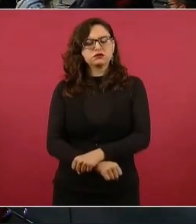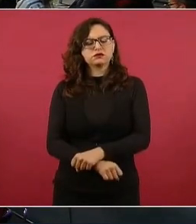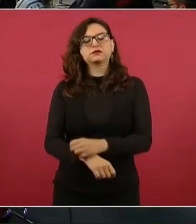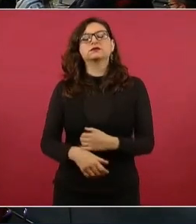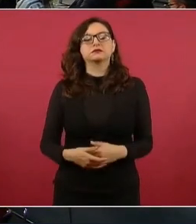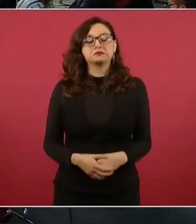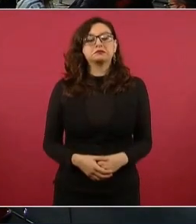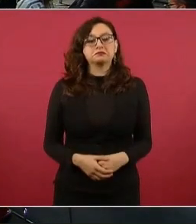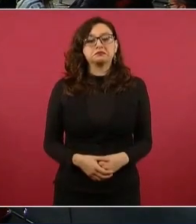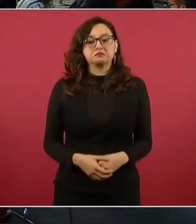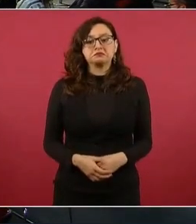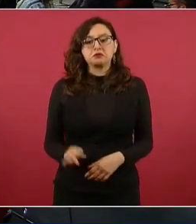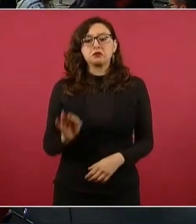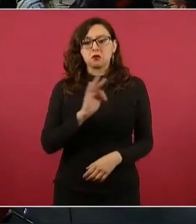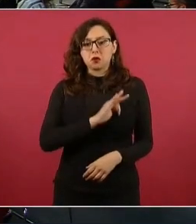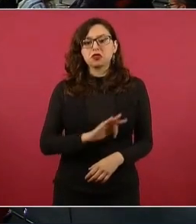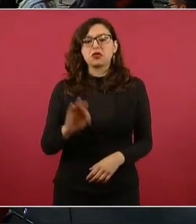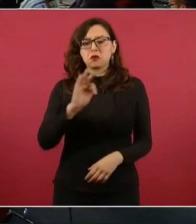Pero eso,